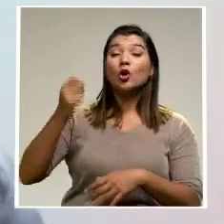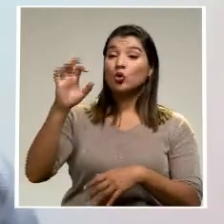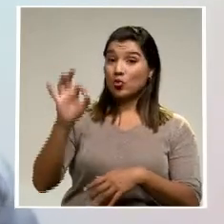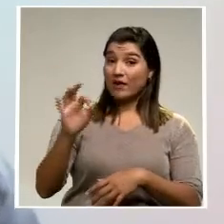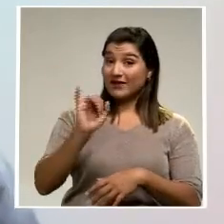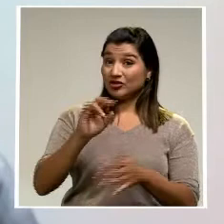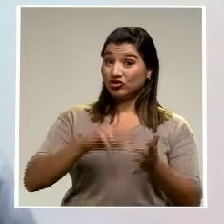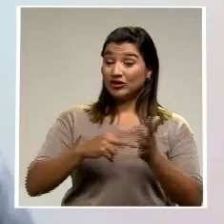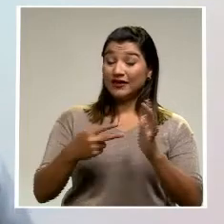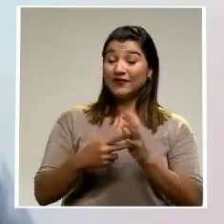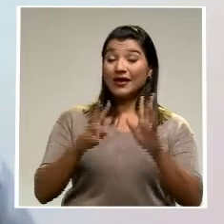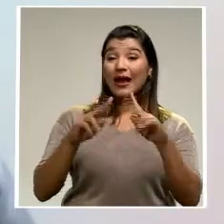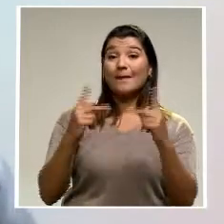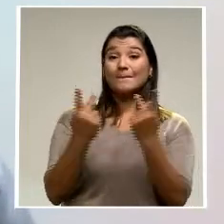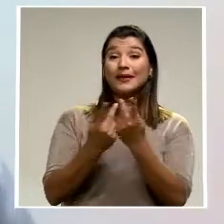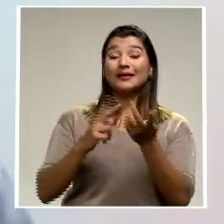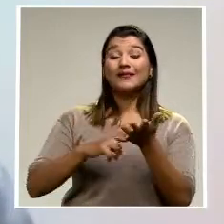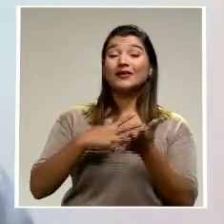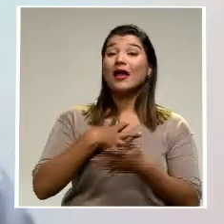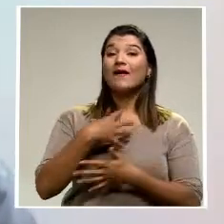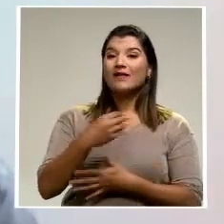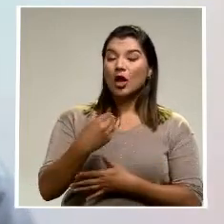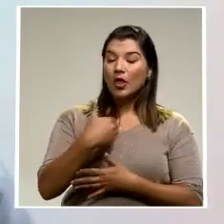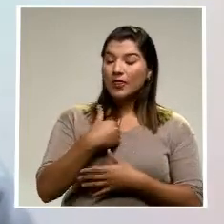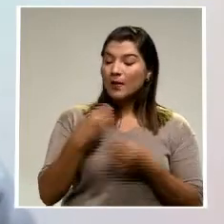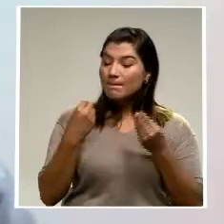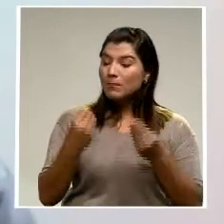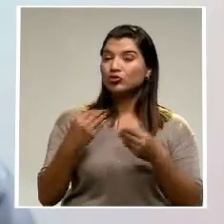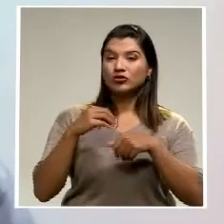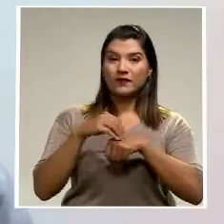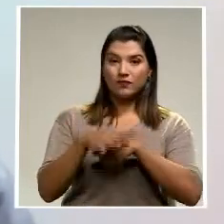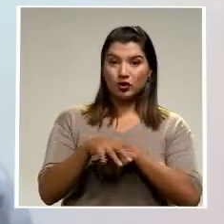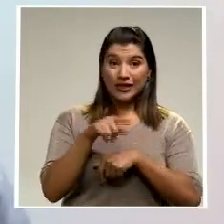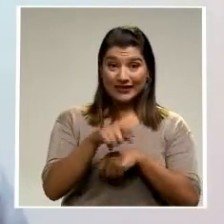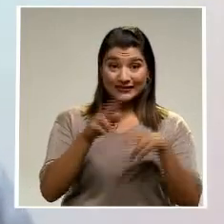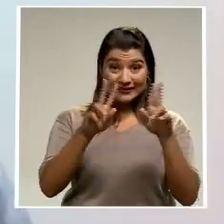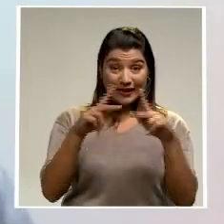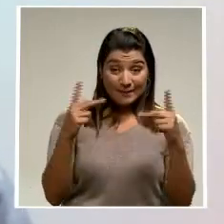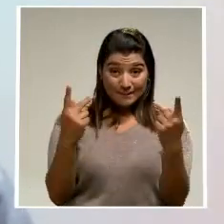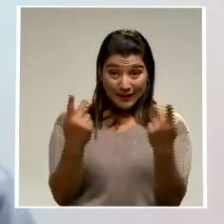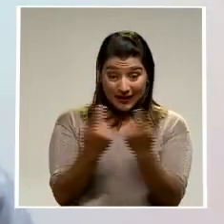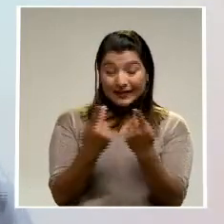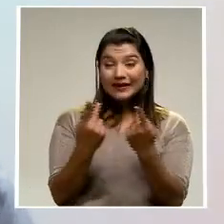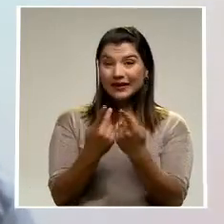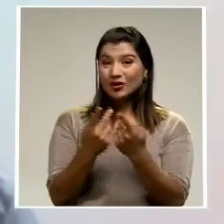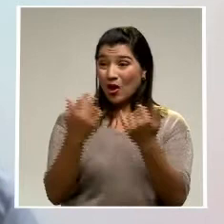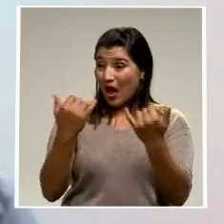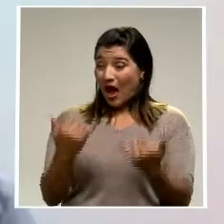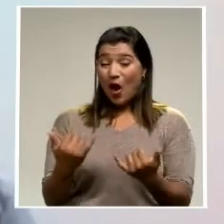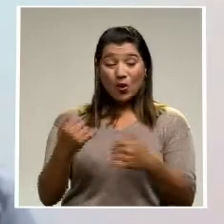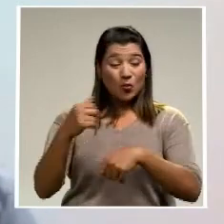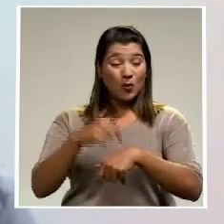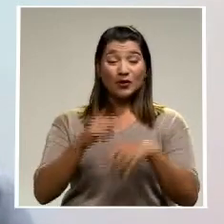que Liberación Nacional es un partido con vocación de poder, es un partido que, estando aún en la peor de sus derrotas, como la fue